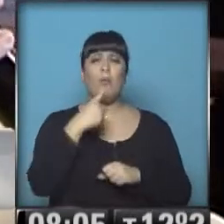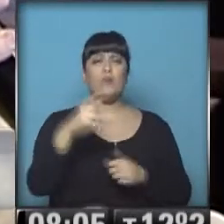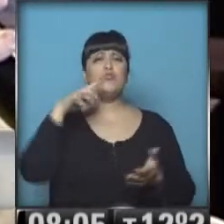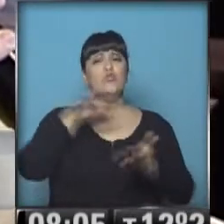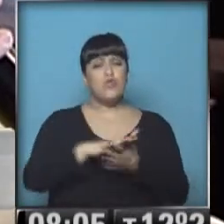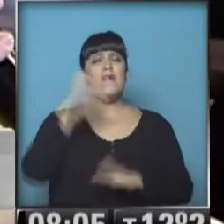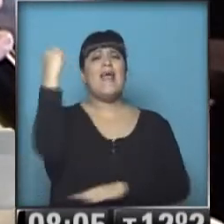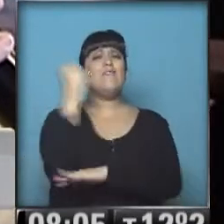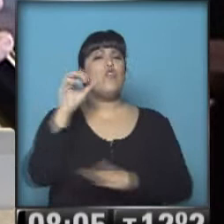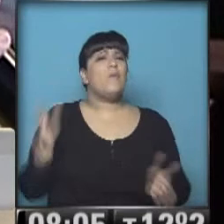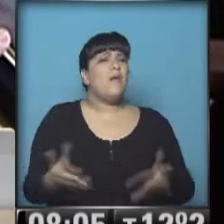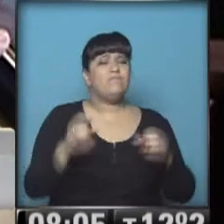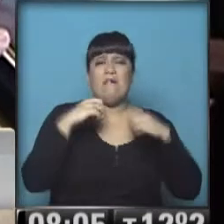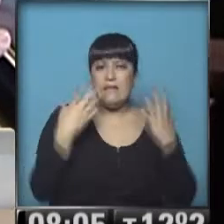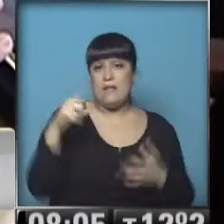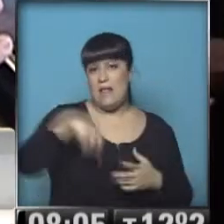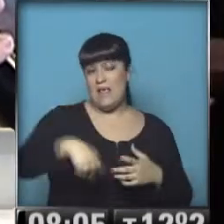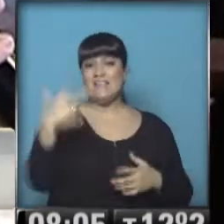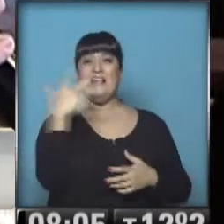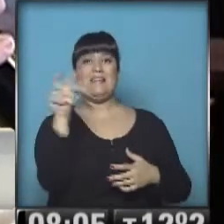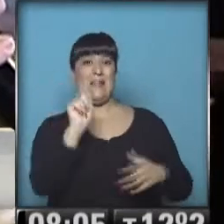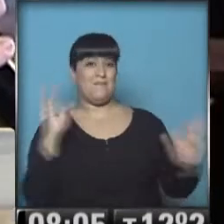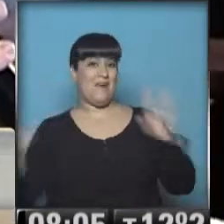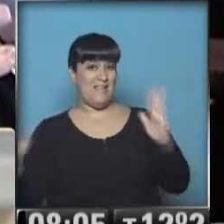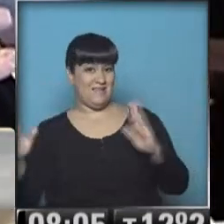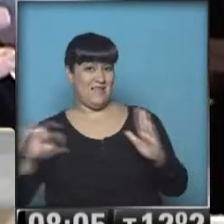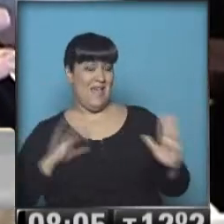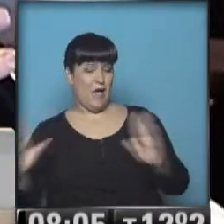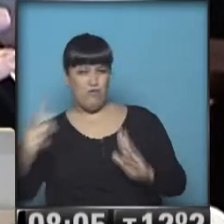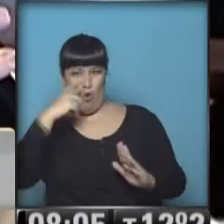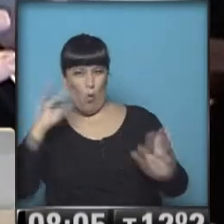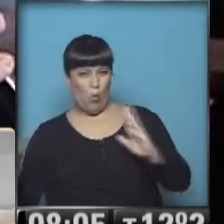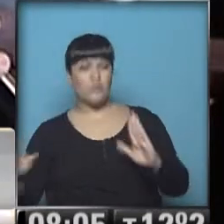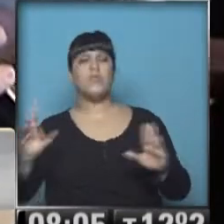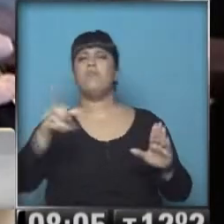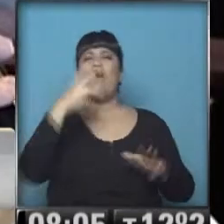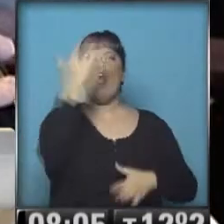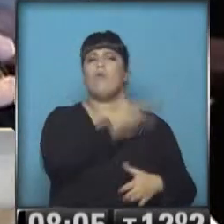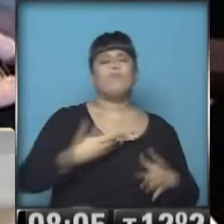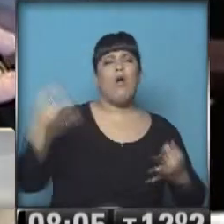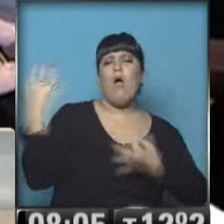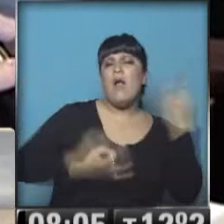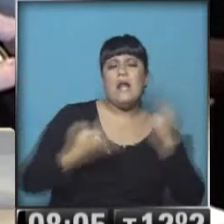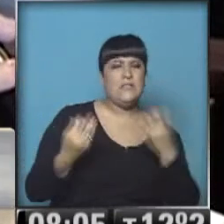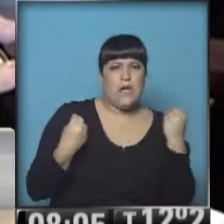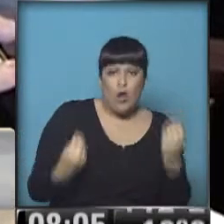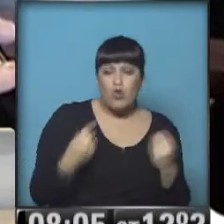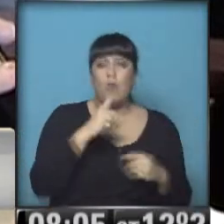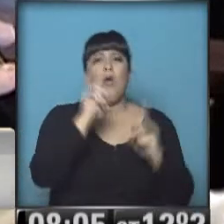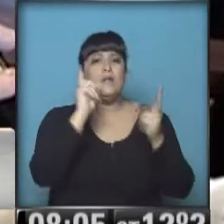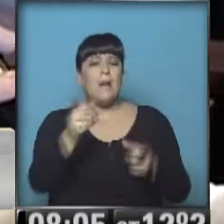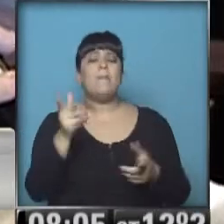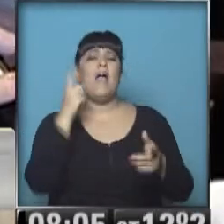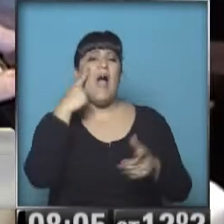economía estamos transitando el último trimestre del año como analiza el gobierno la situación actual de la economía dice algún tipo de respuesta